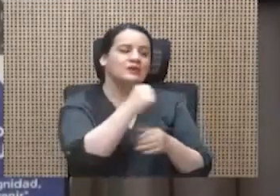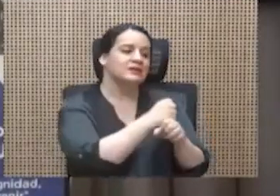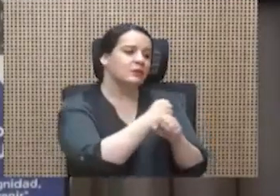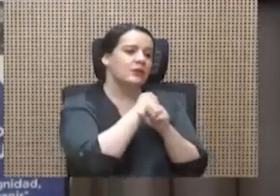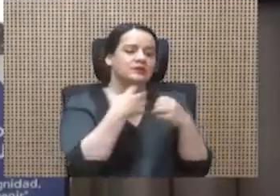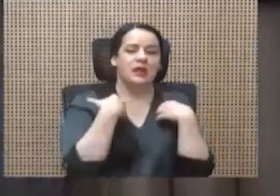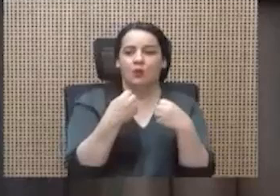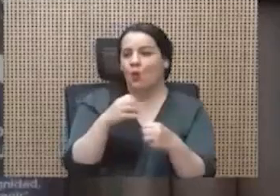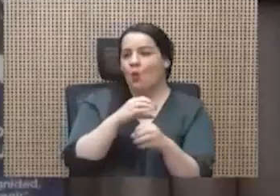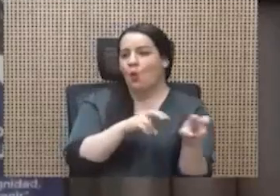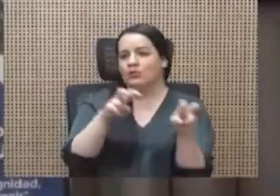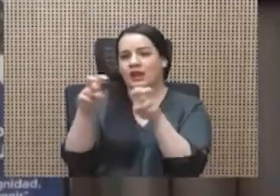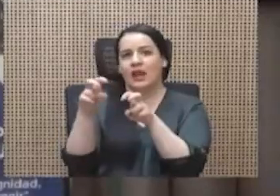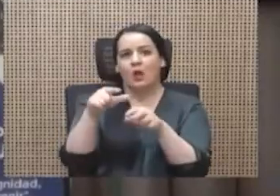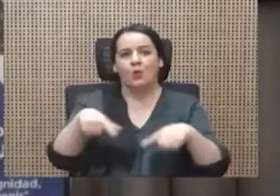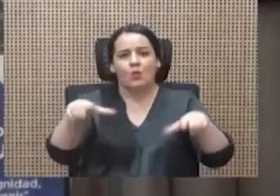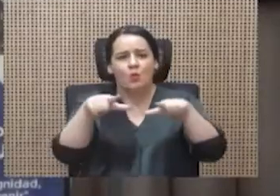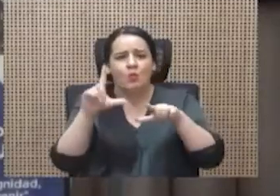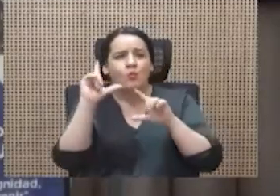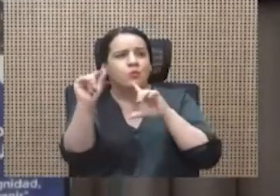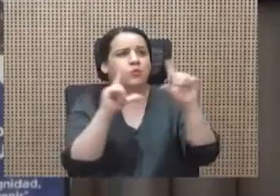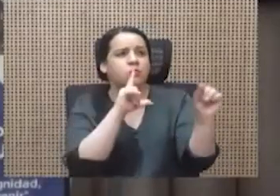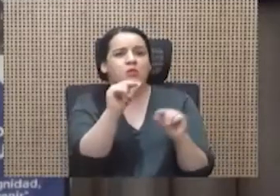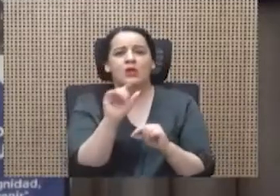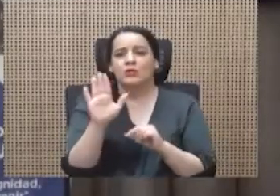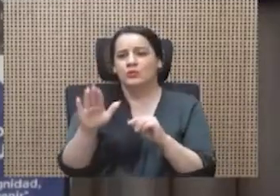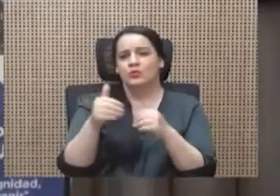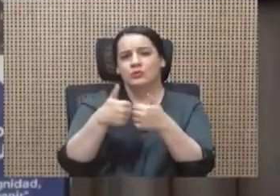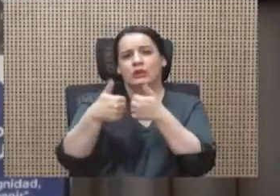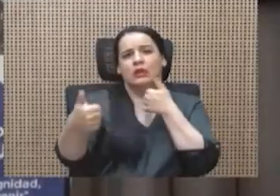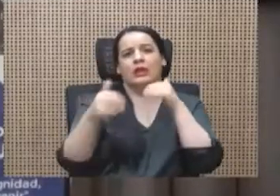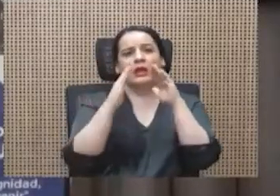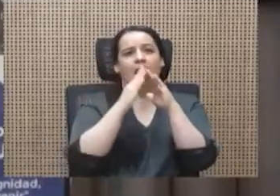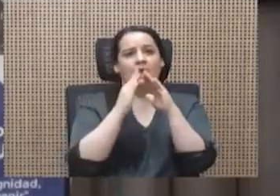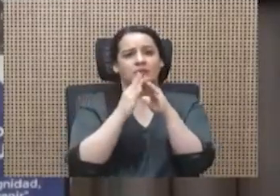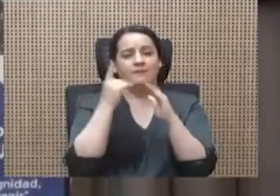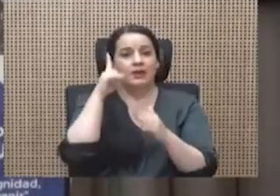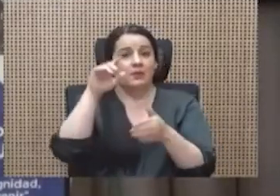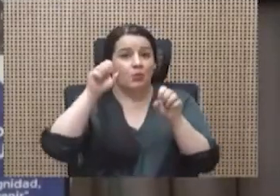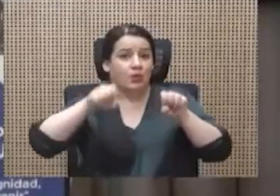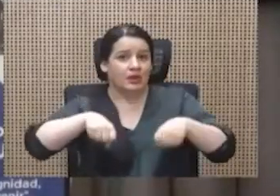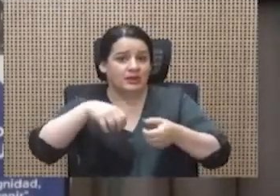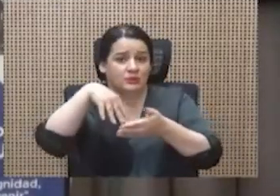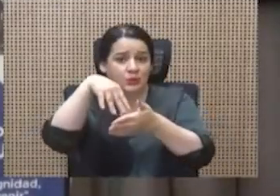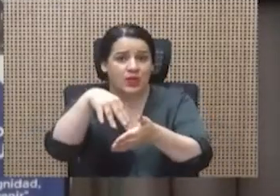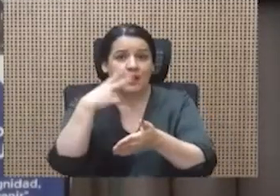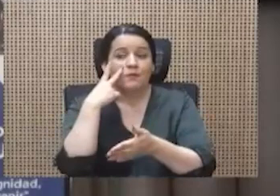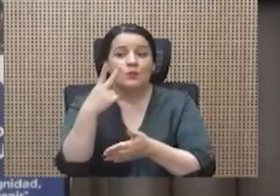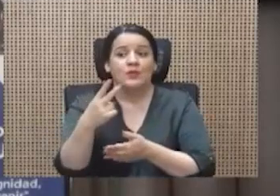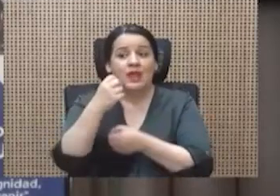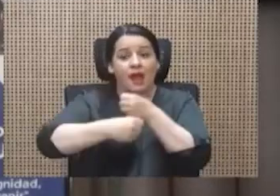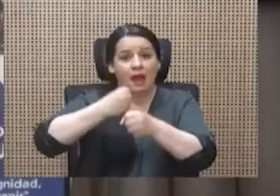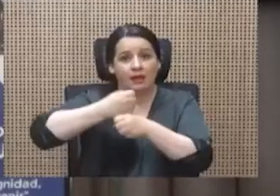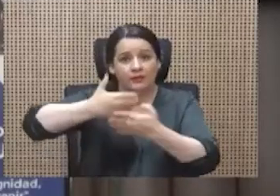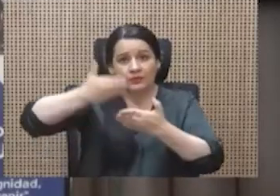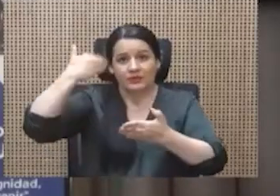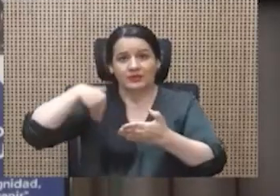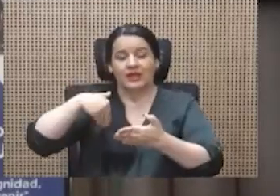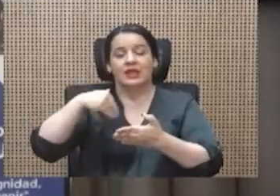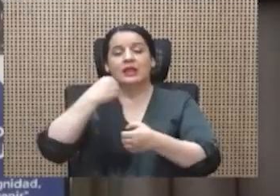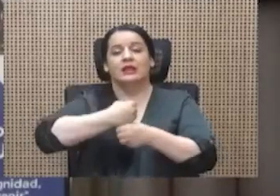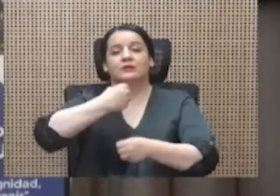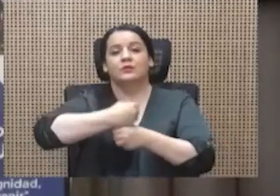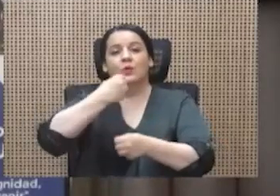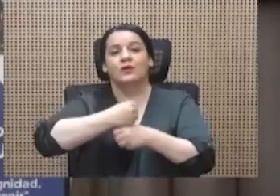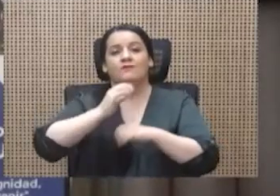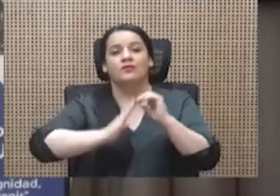o en el traslado a lugares lejanos de sus casas para estudiar. Hemos visto que en años anteriores la gestión de la Dirección de